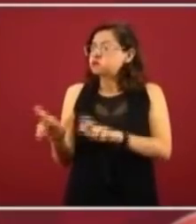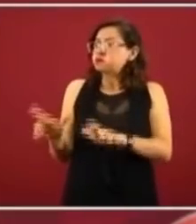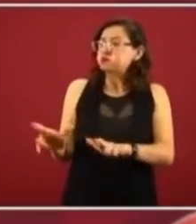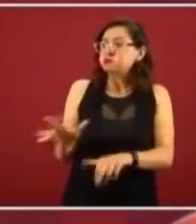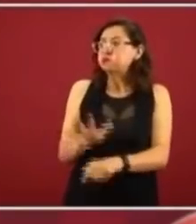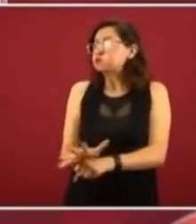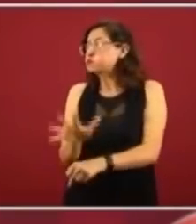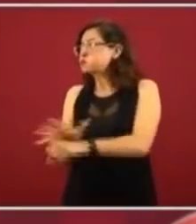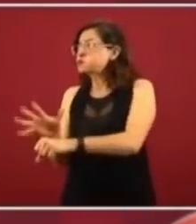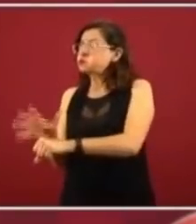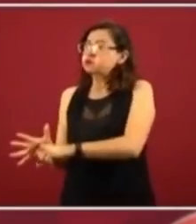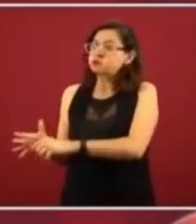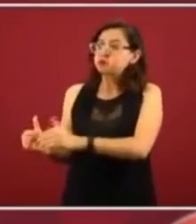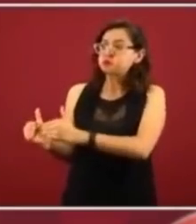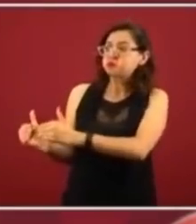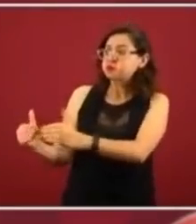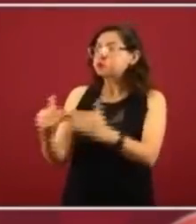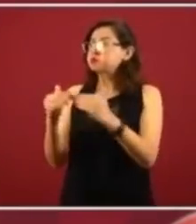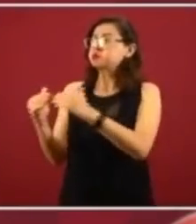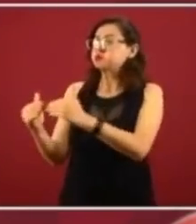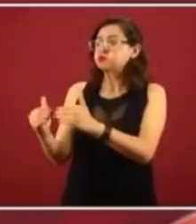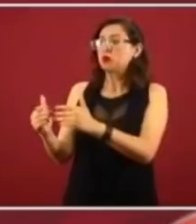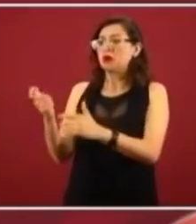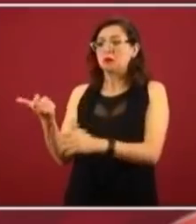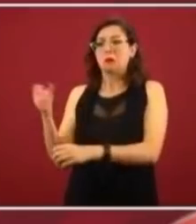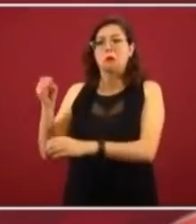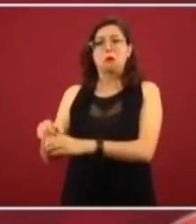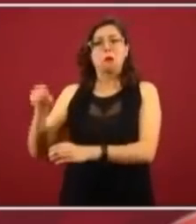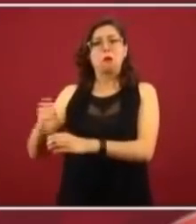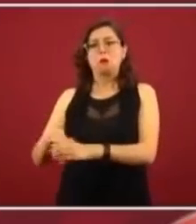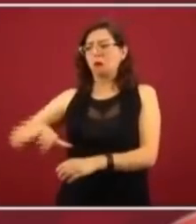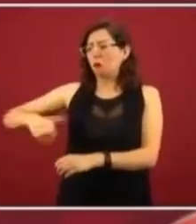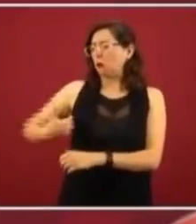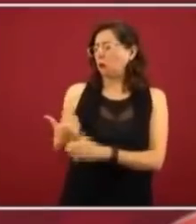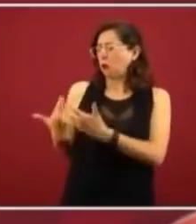sociedad, se puede apretar más las medidas